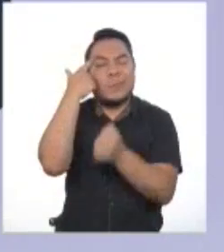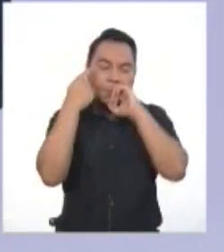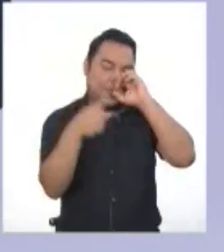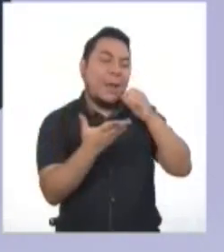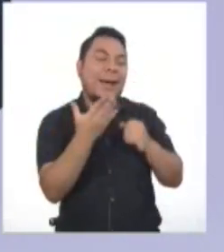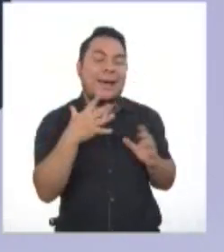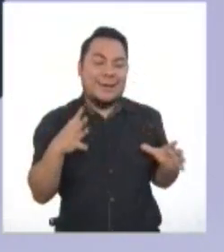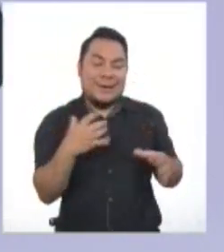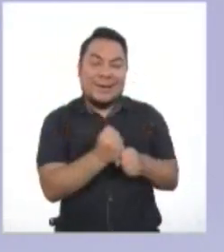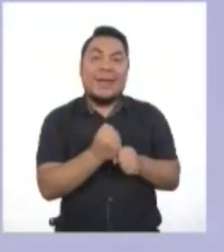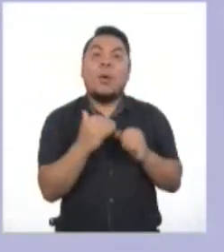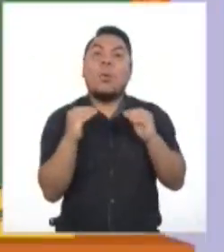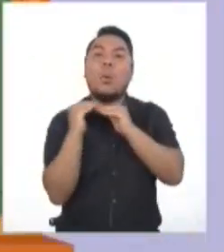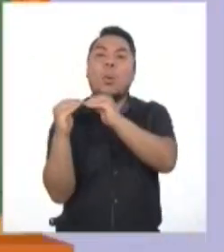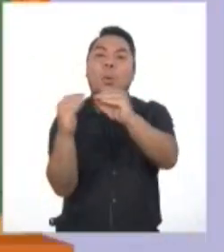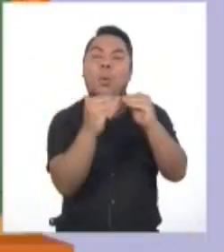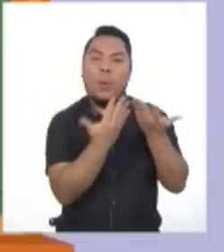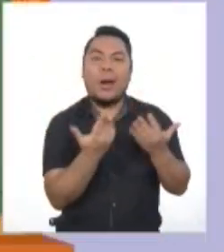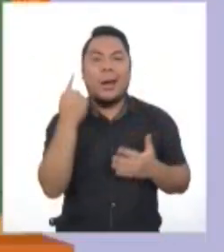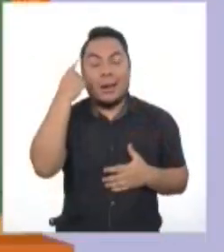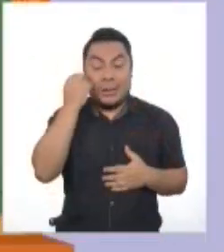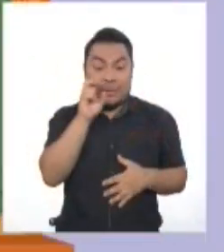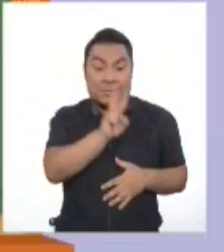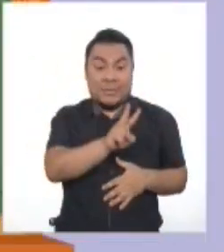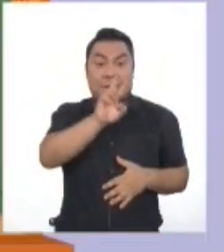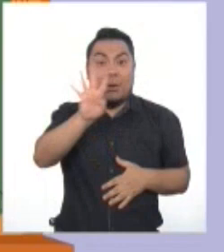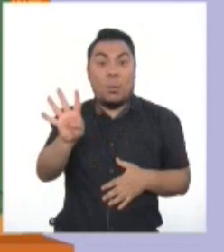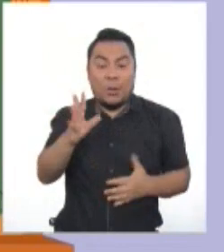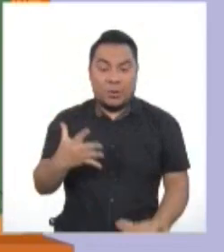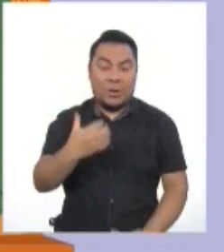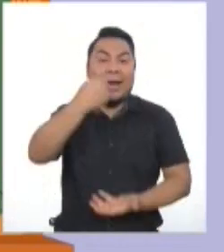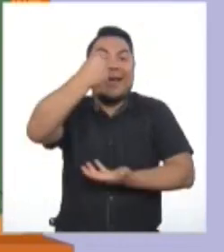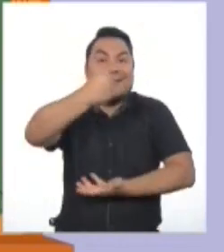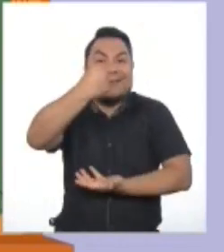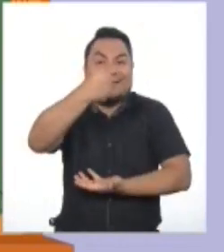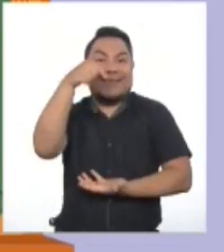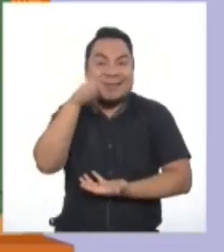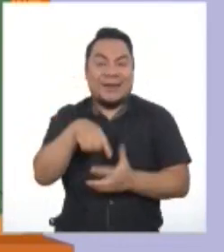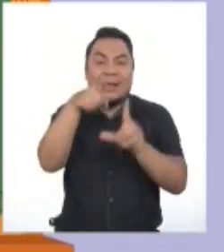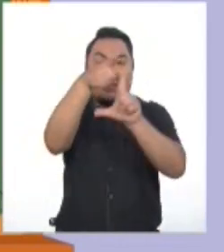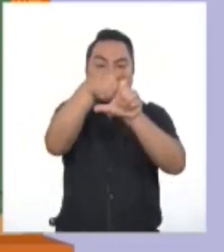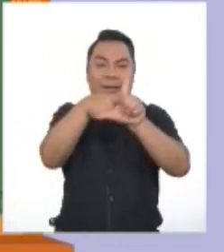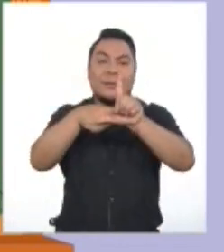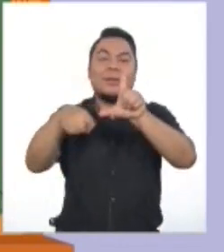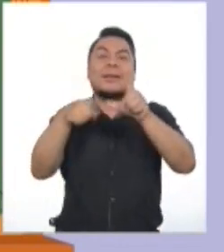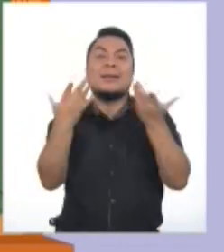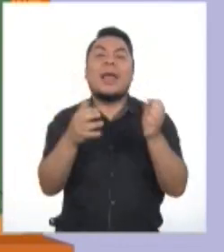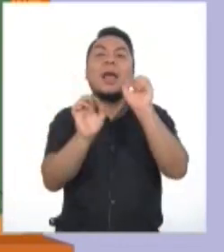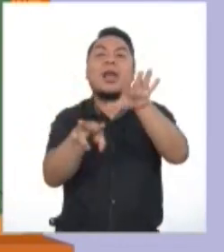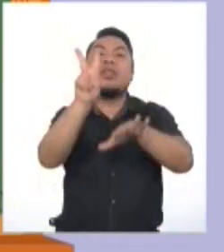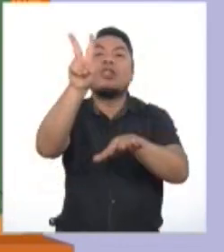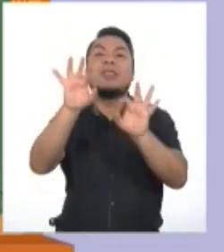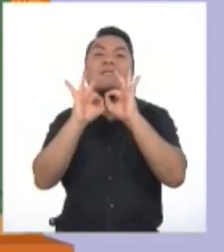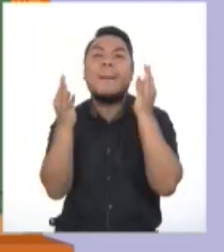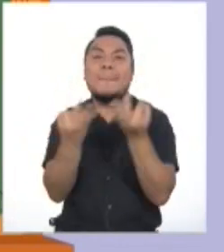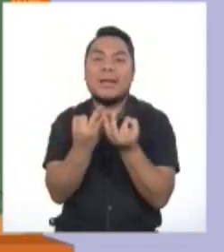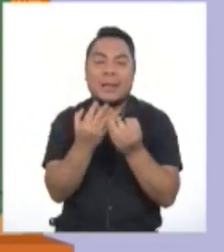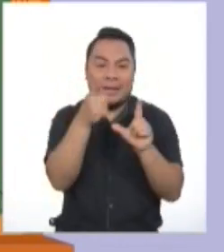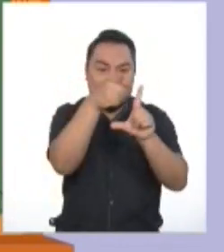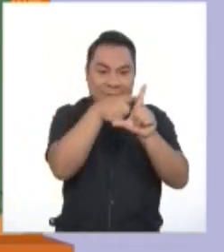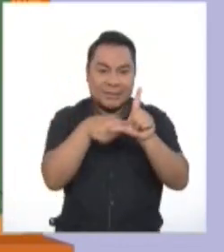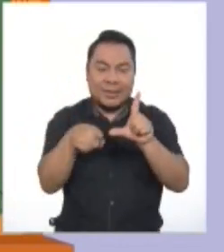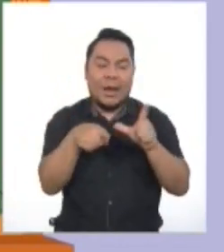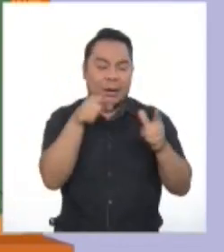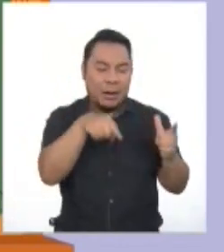en cantidades iguales. Tomamos 24 canastas y las dividimos entre las 12 familias.